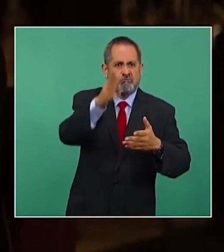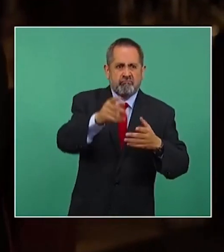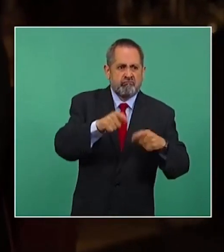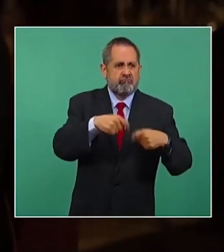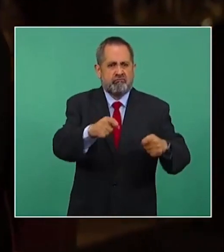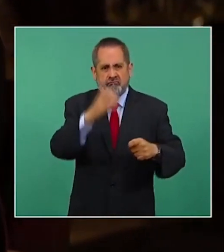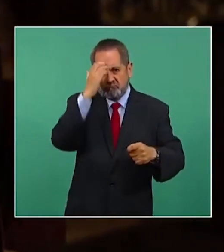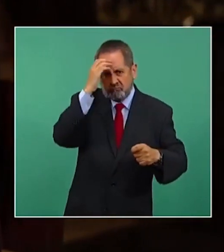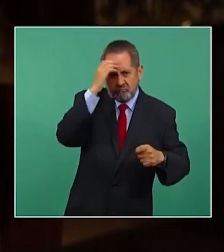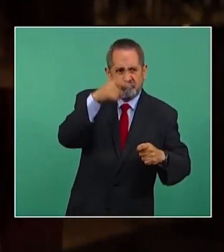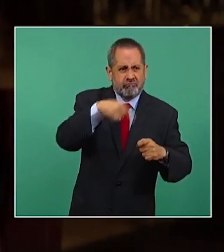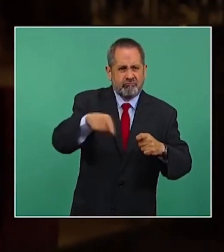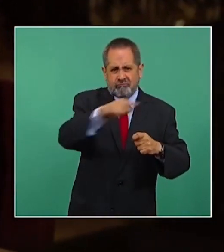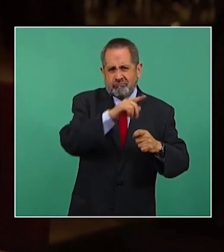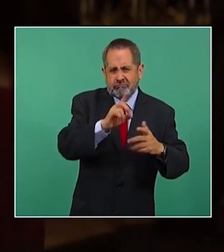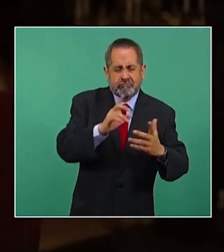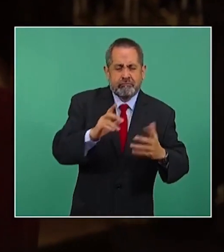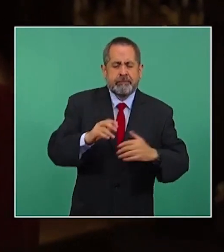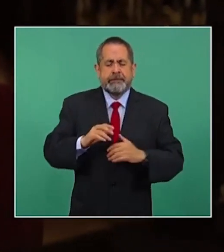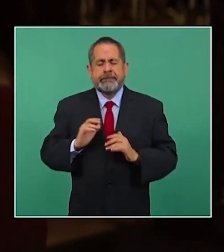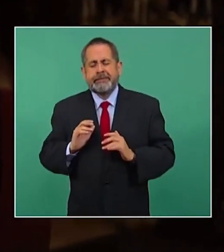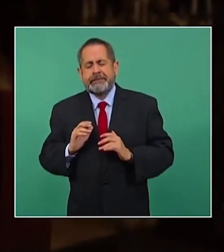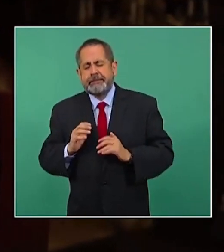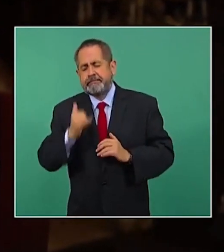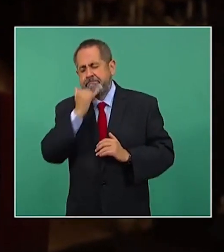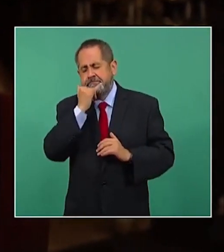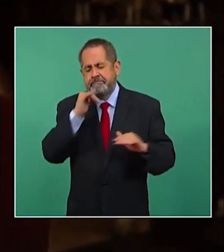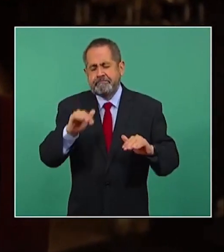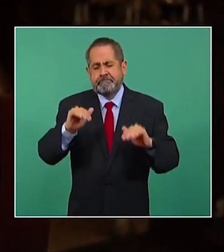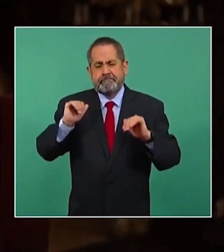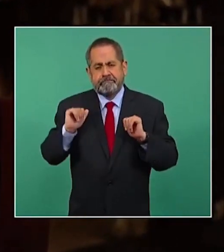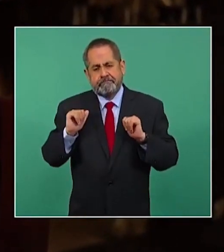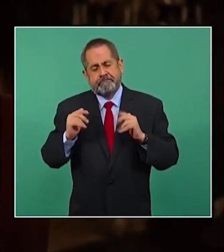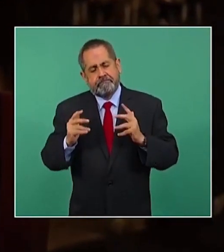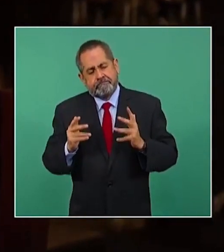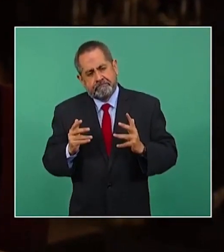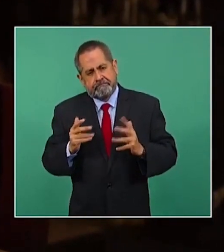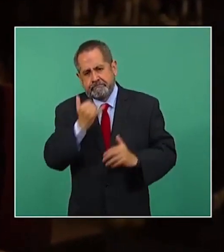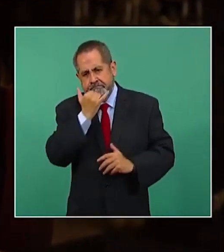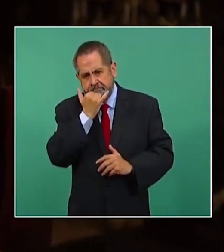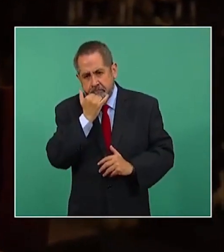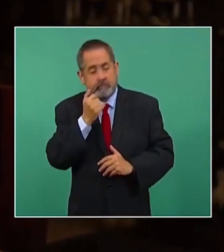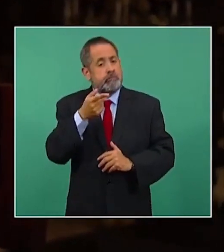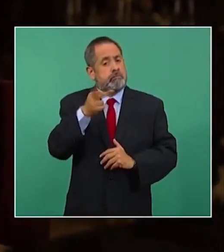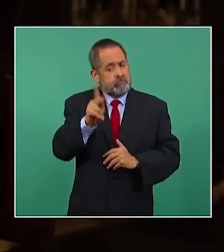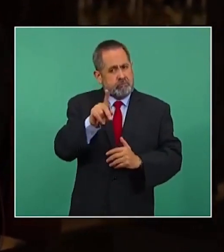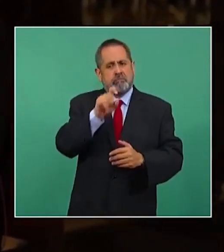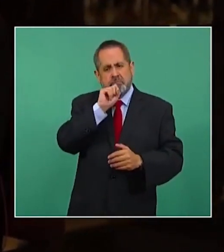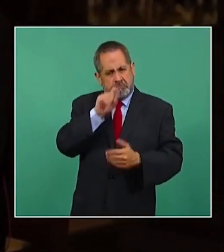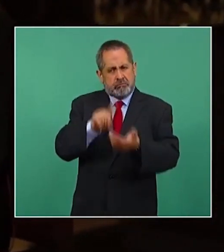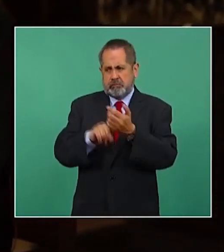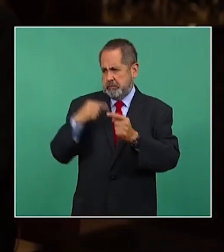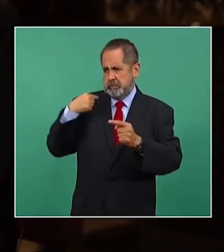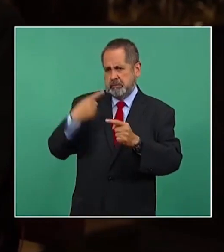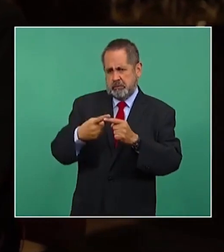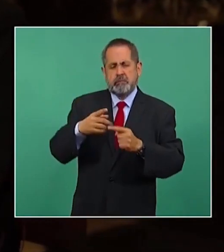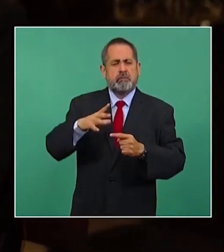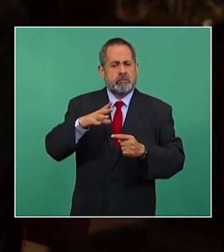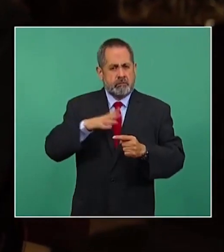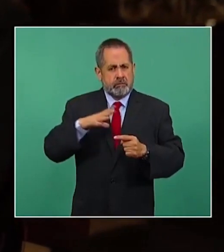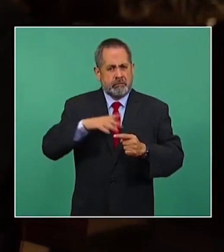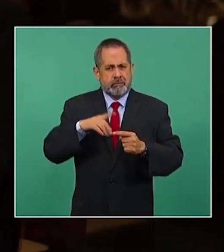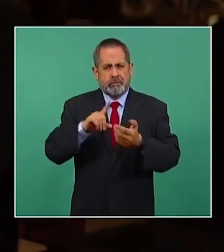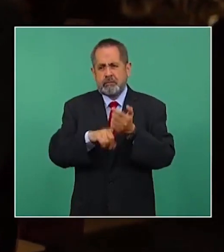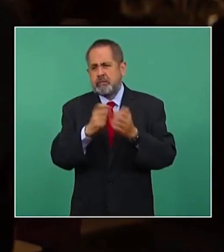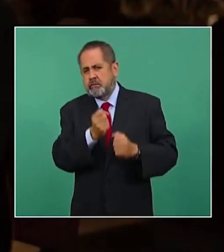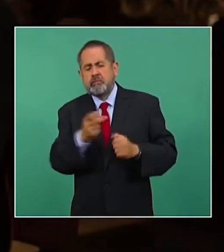más contundente y no mandárselo a un obispo para que el obispo la leyera. Esa